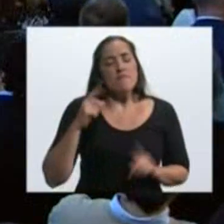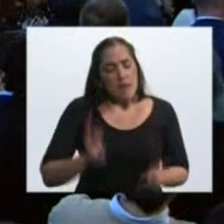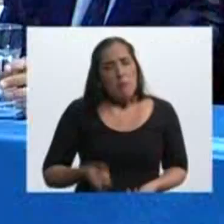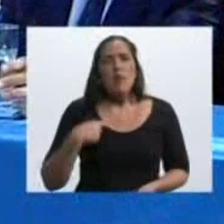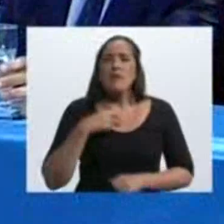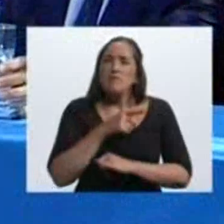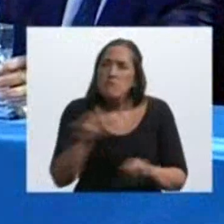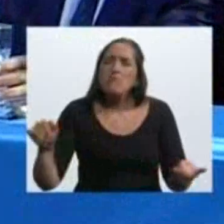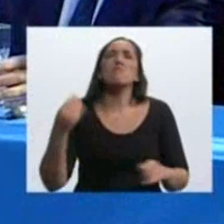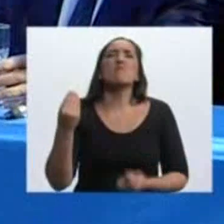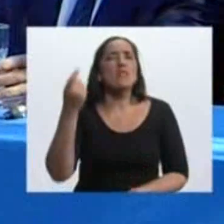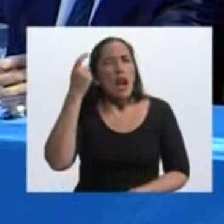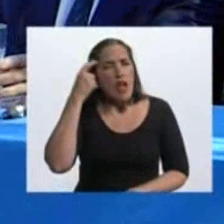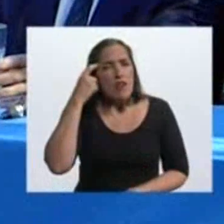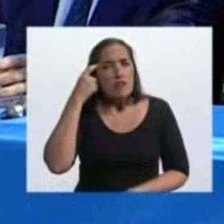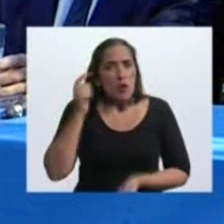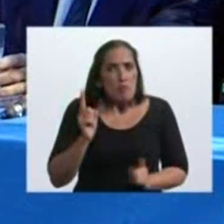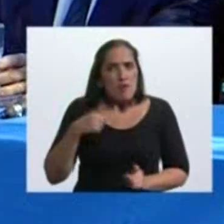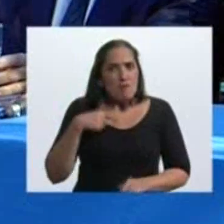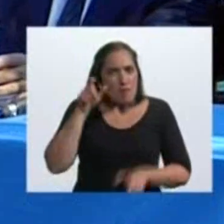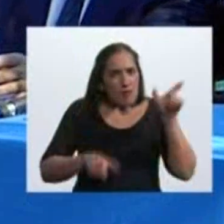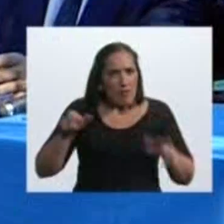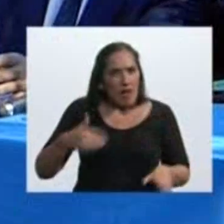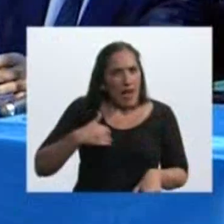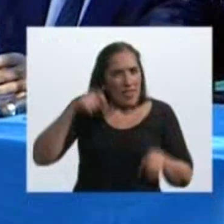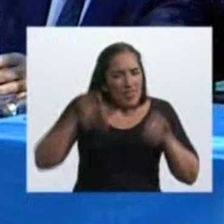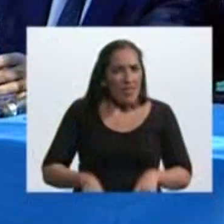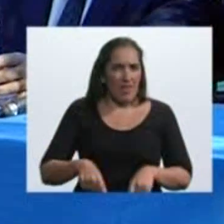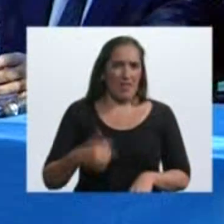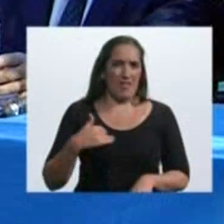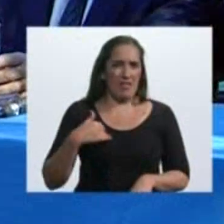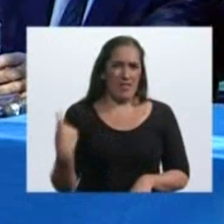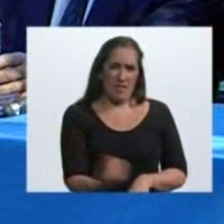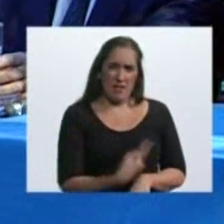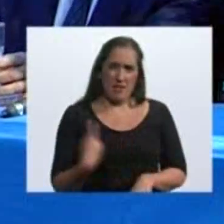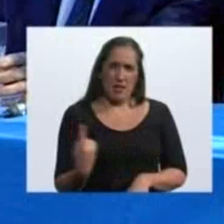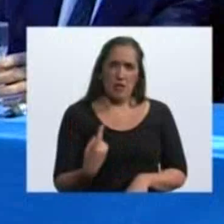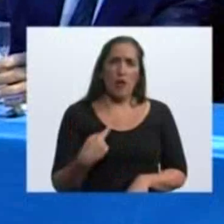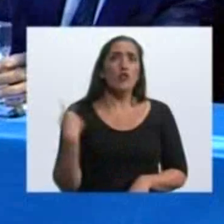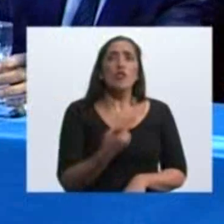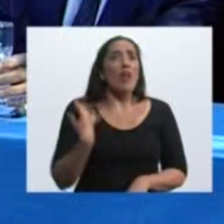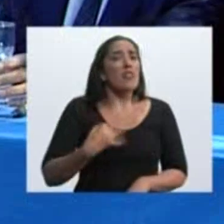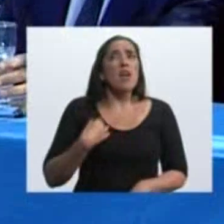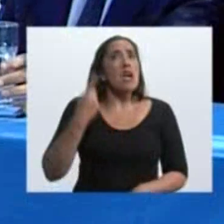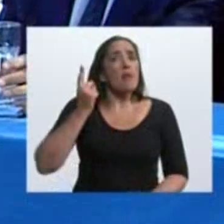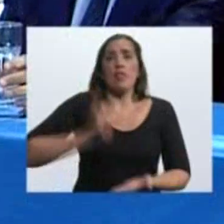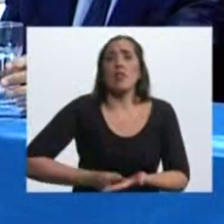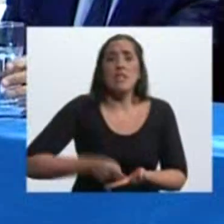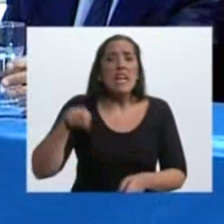la reflexión también viene para los argentinos. Viene para los argentinos que siempre tenemos que decidir. Porque esto pasaba